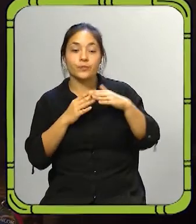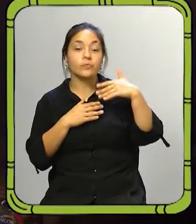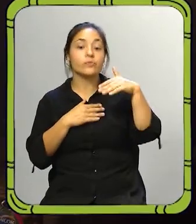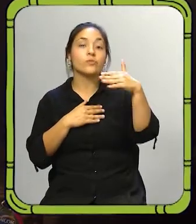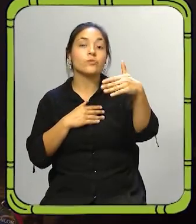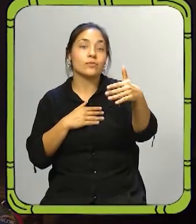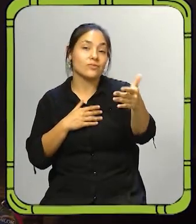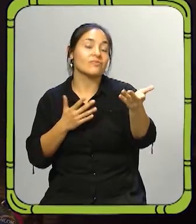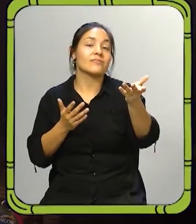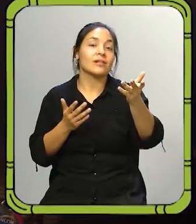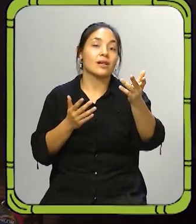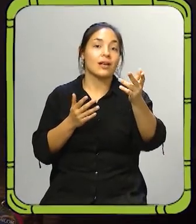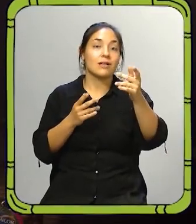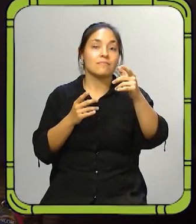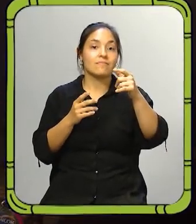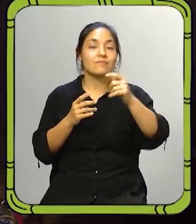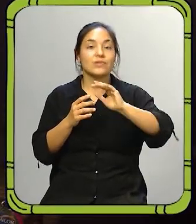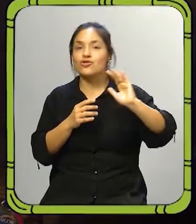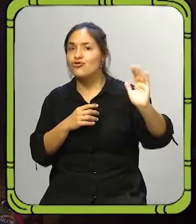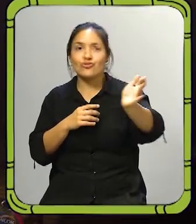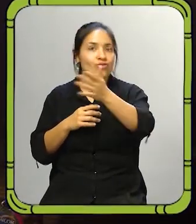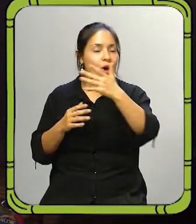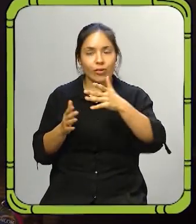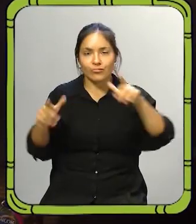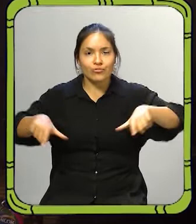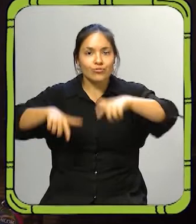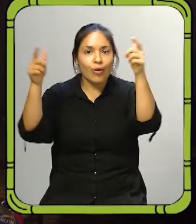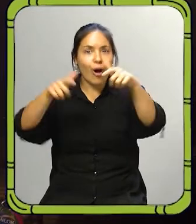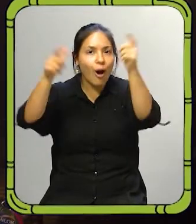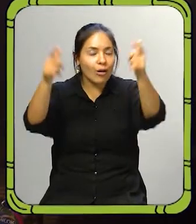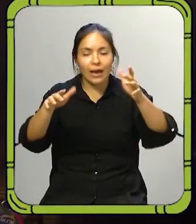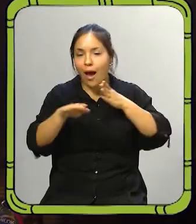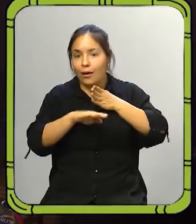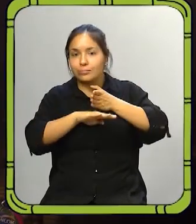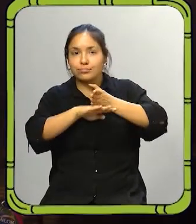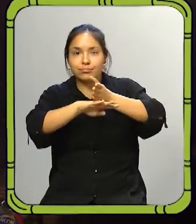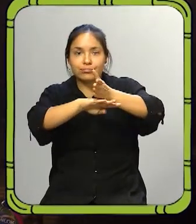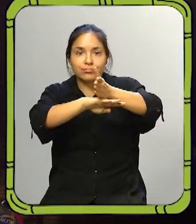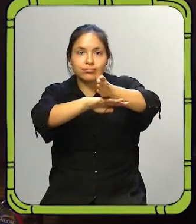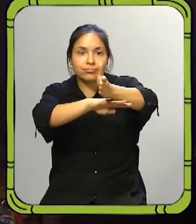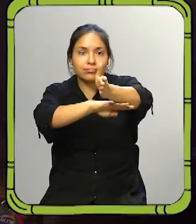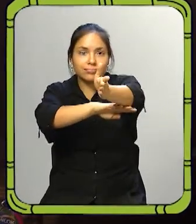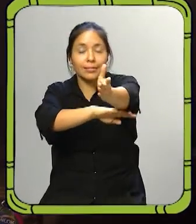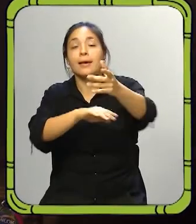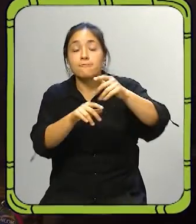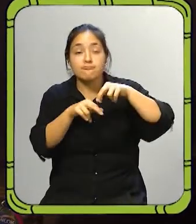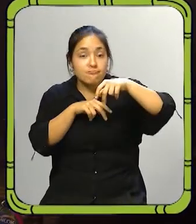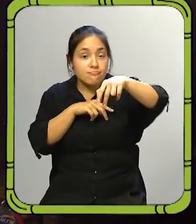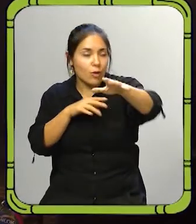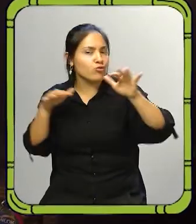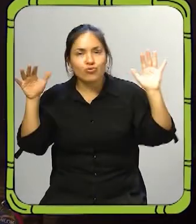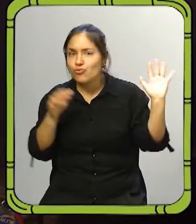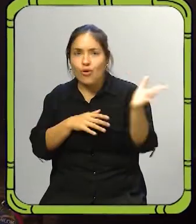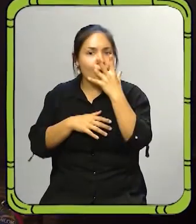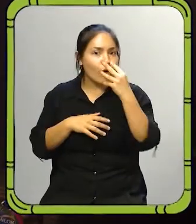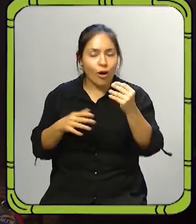divertido desfile atravesó el bosque de Sarvadalanga a un lado del costado del camino más largo. Allá iban todos los